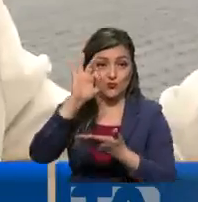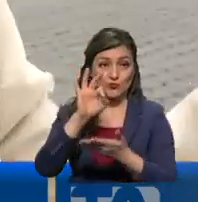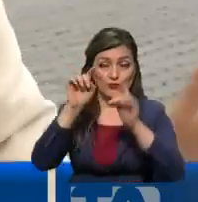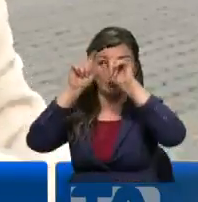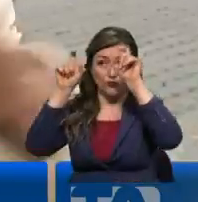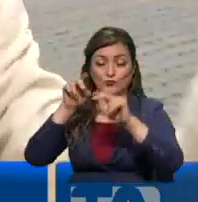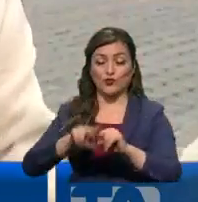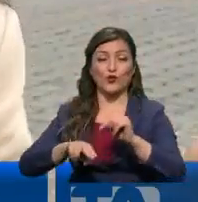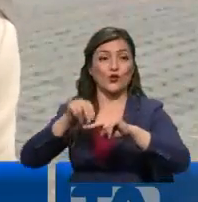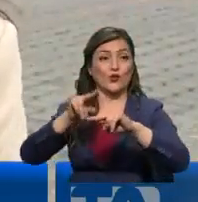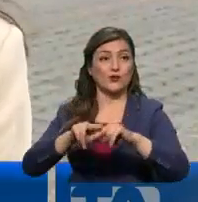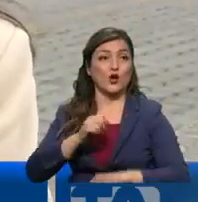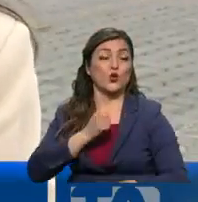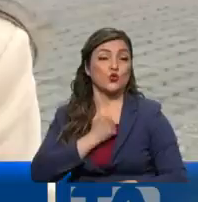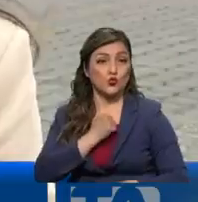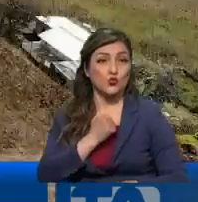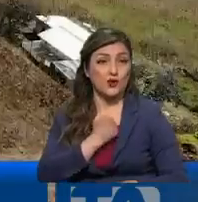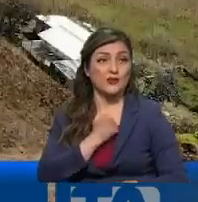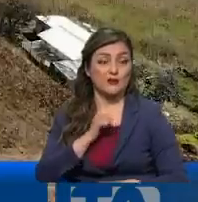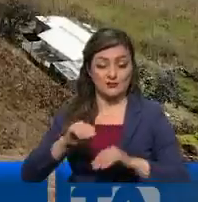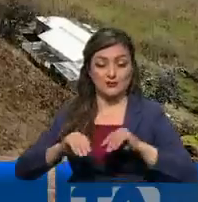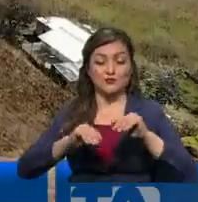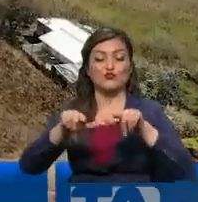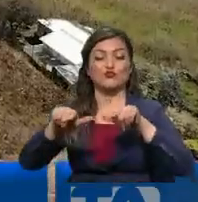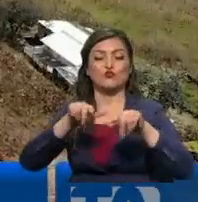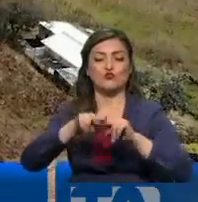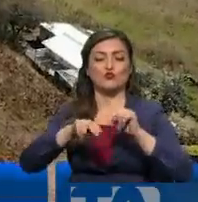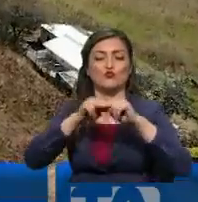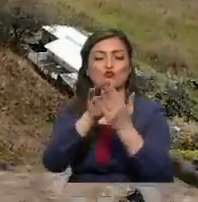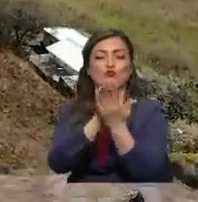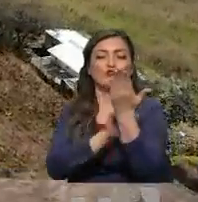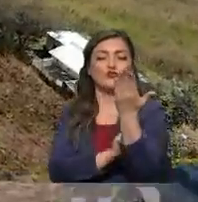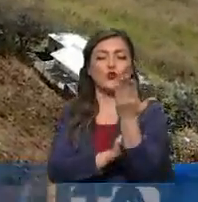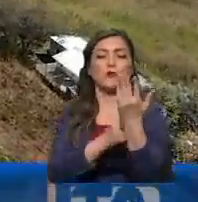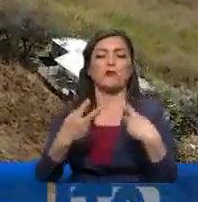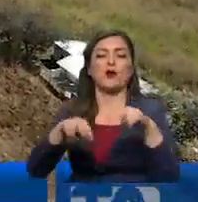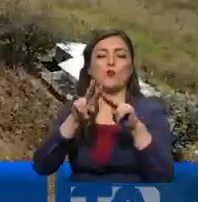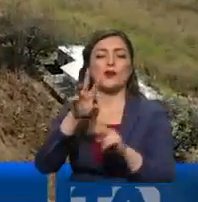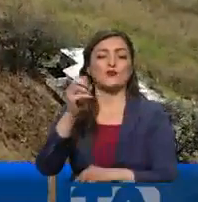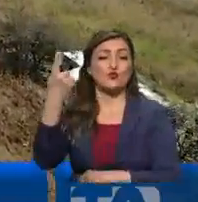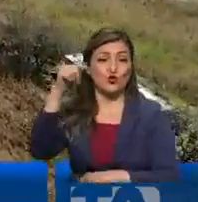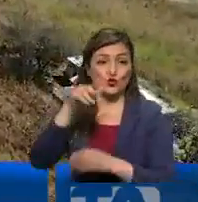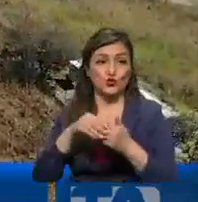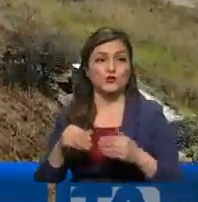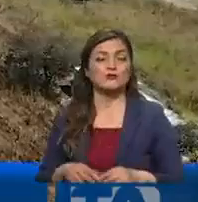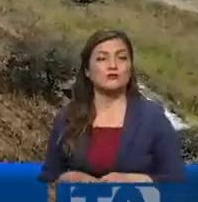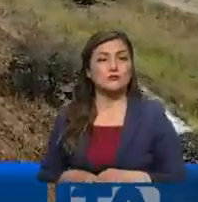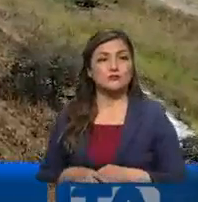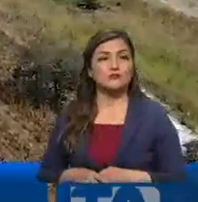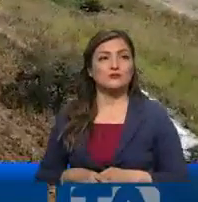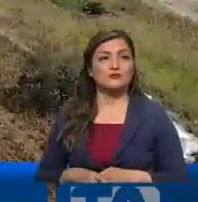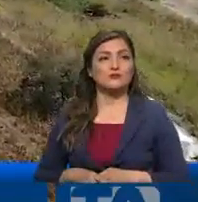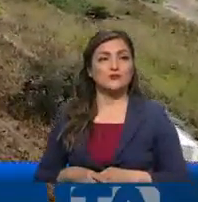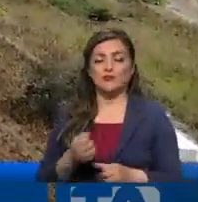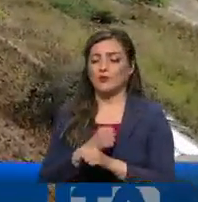de la empresa constructora y dueña del terreno, en el lugar se ejecutaría un proyecto que sobrepasa los 20 millones de dólares, por lo que no